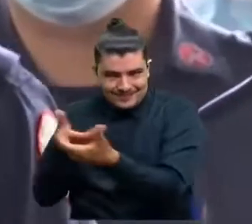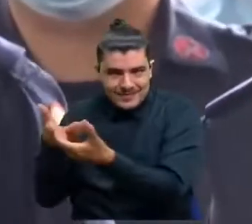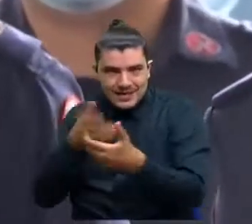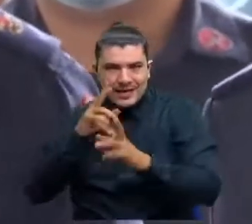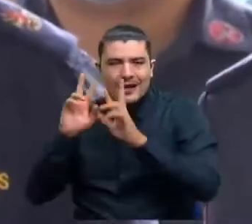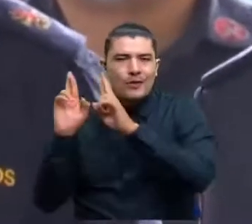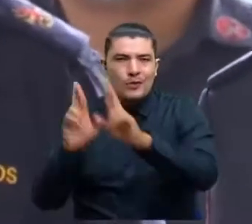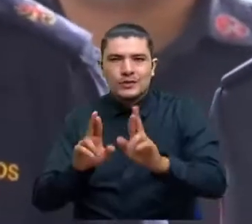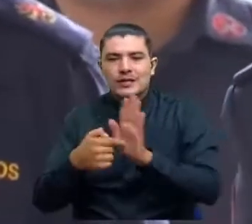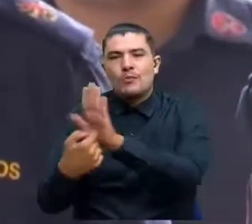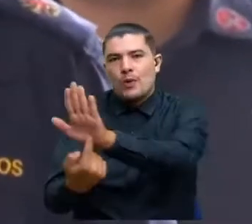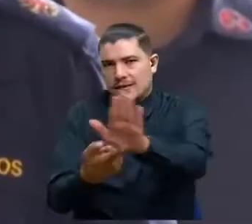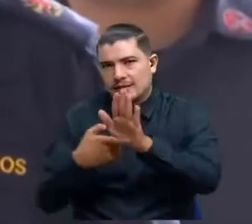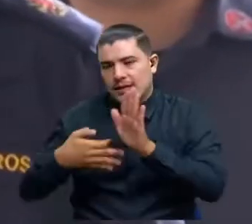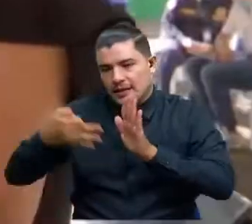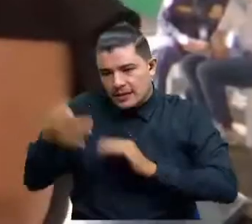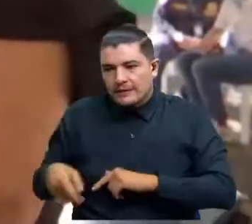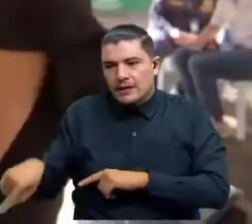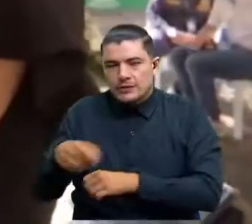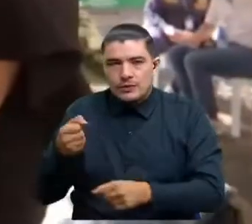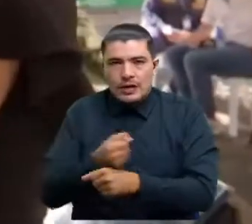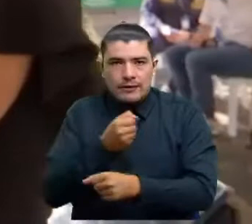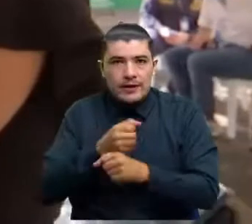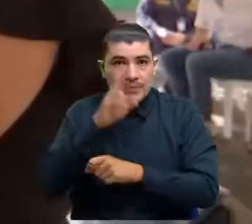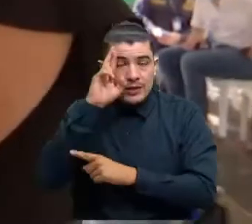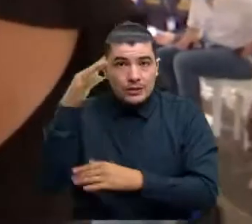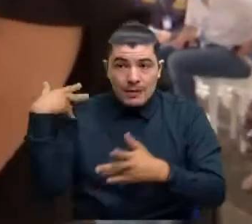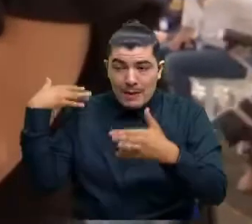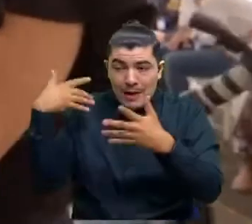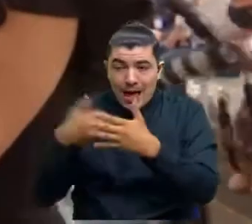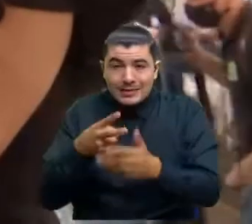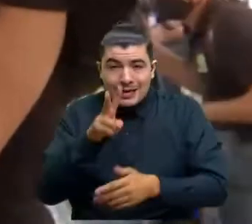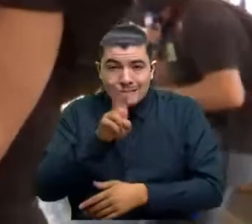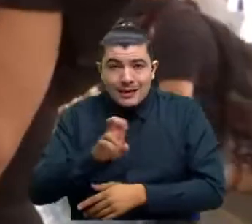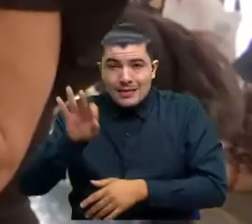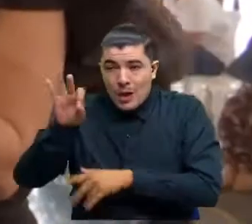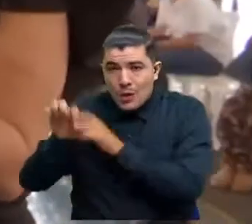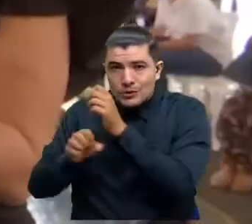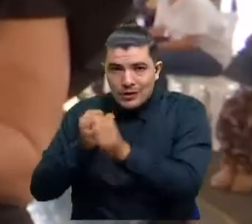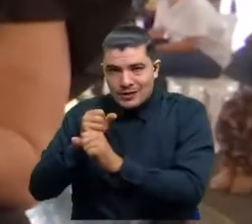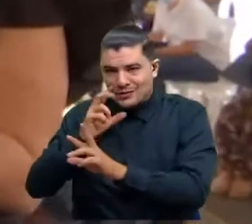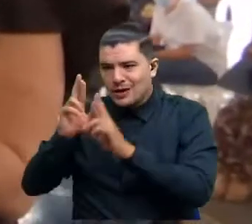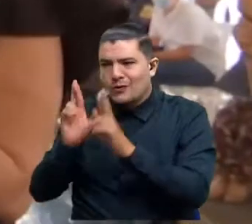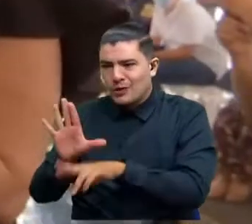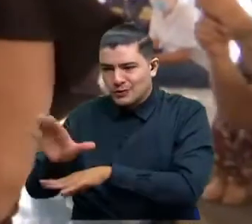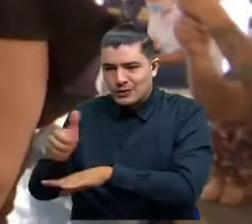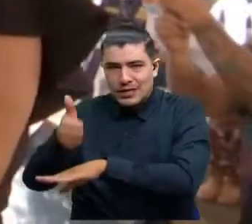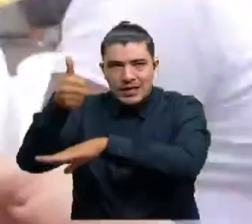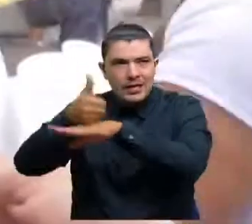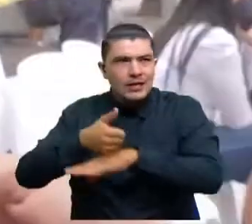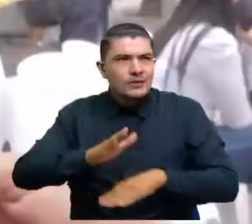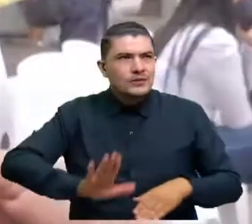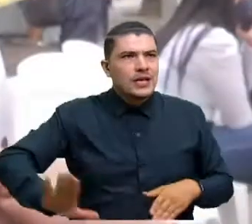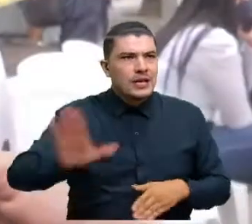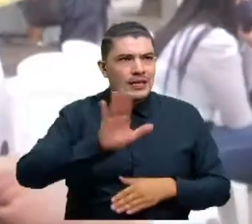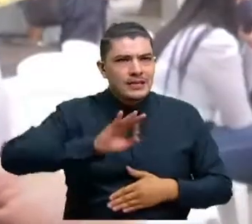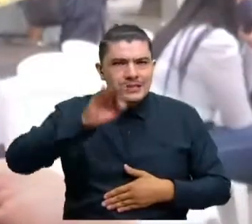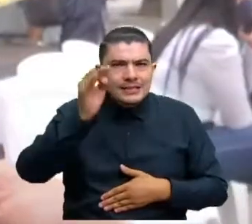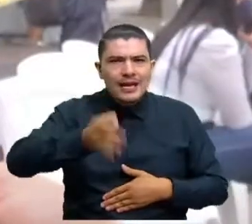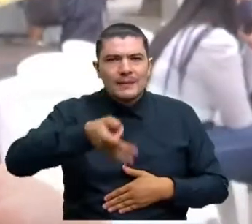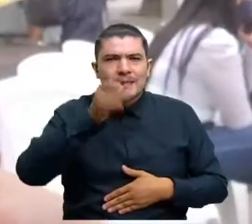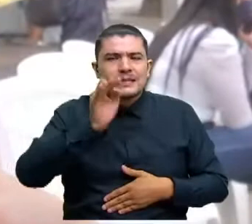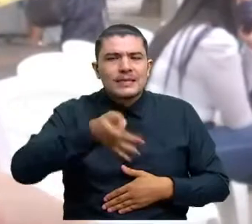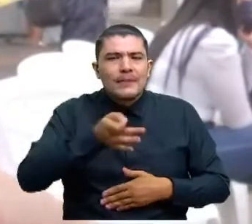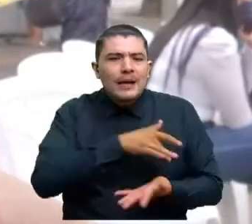Por este motivo, en el aniversario se condecoró a las directivas de estos medios. Ustedes siempre están en nuestras emergencias, siempre